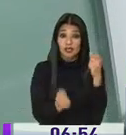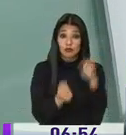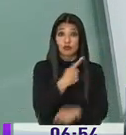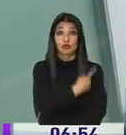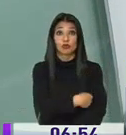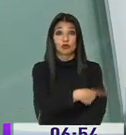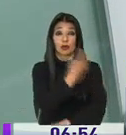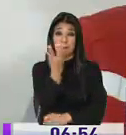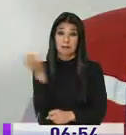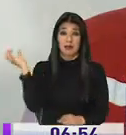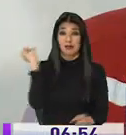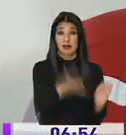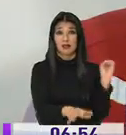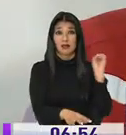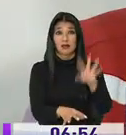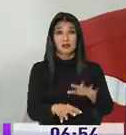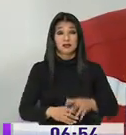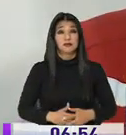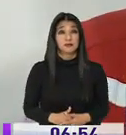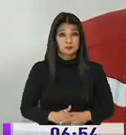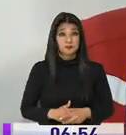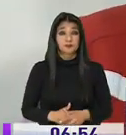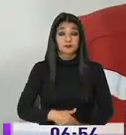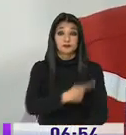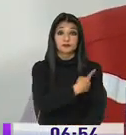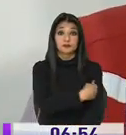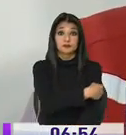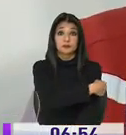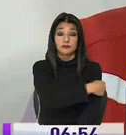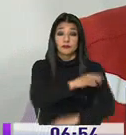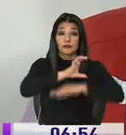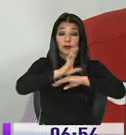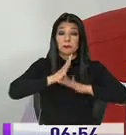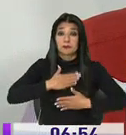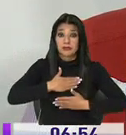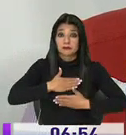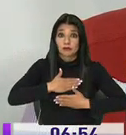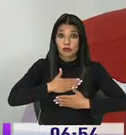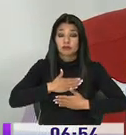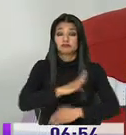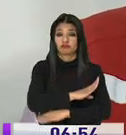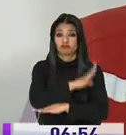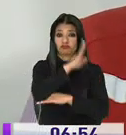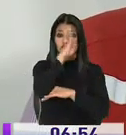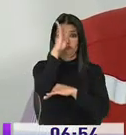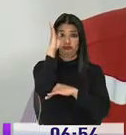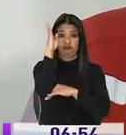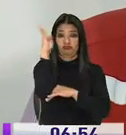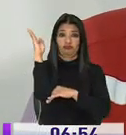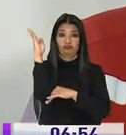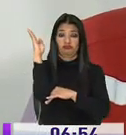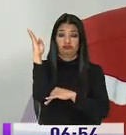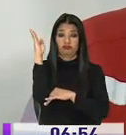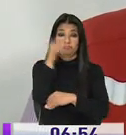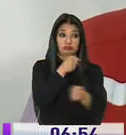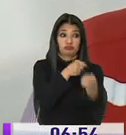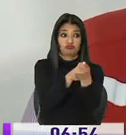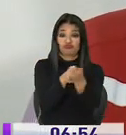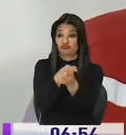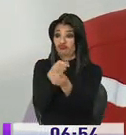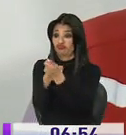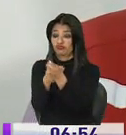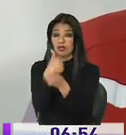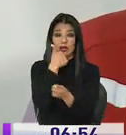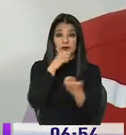pedradas rubén grande oriana se abstiene bajo su principio de neutralidad de tomar parte en controversias